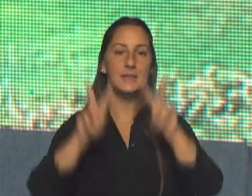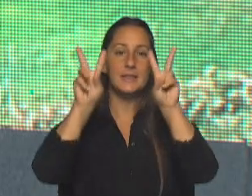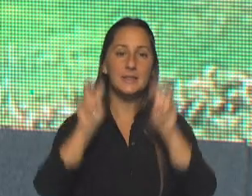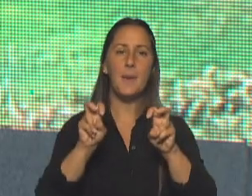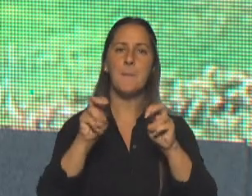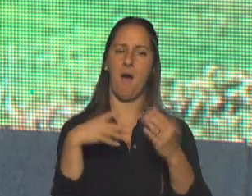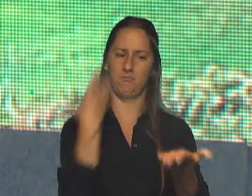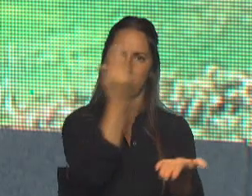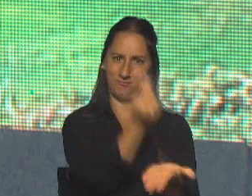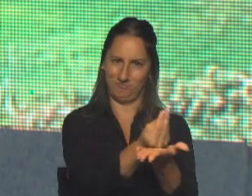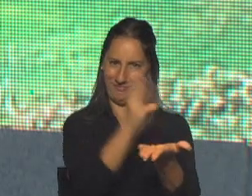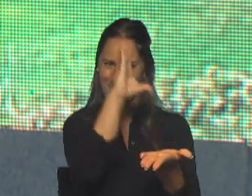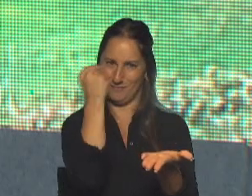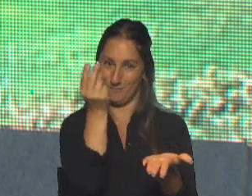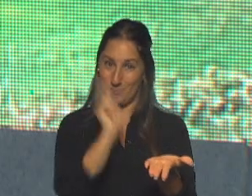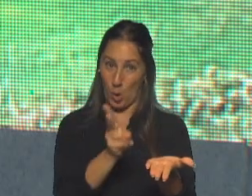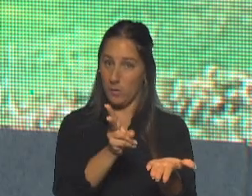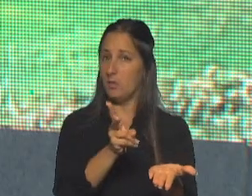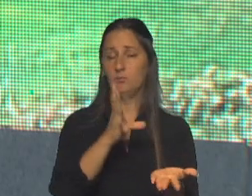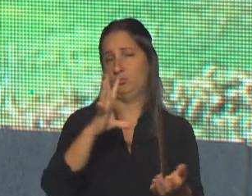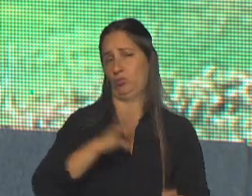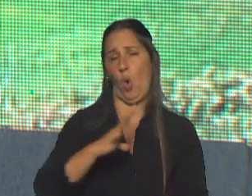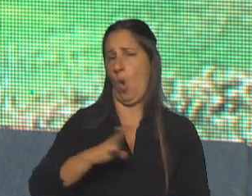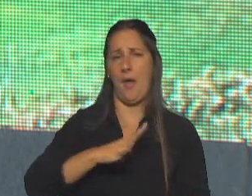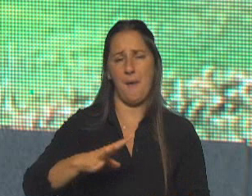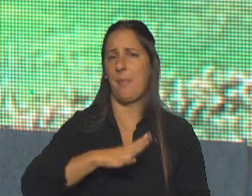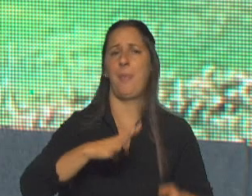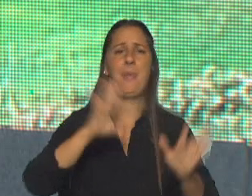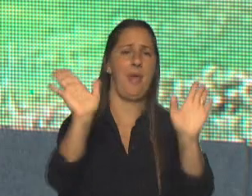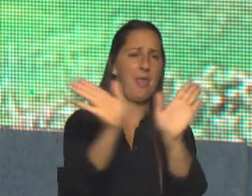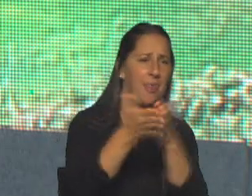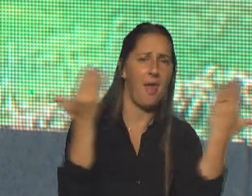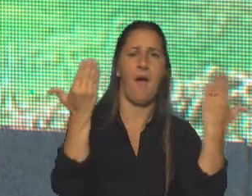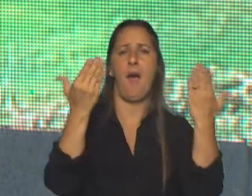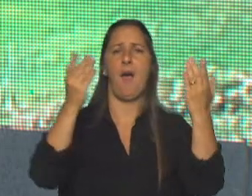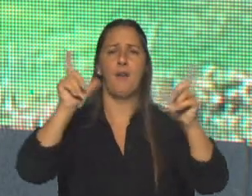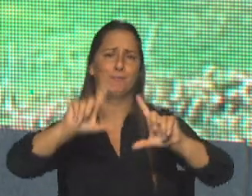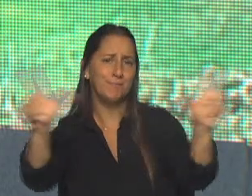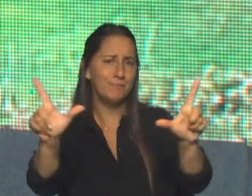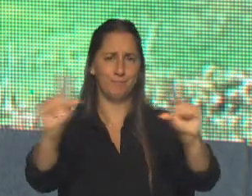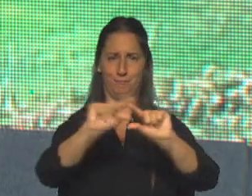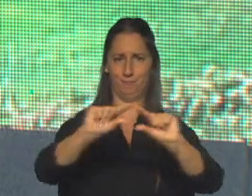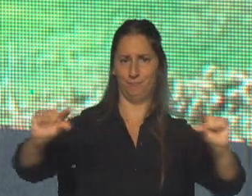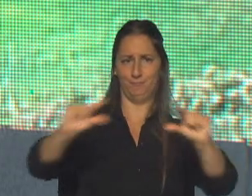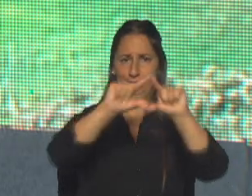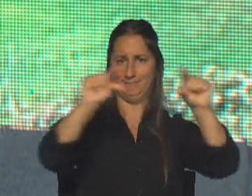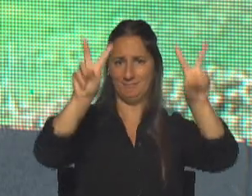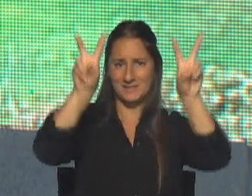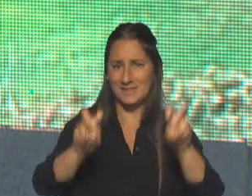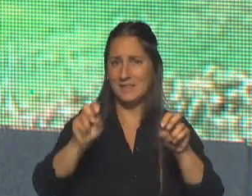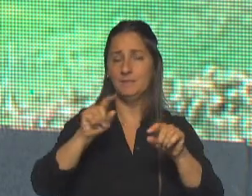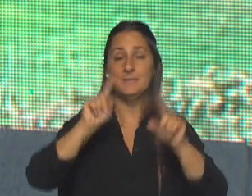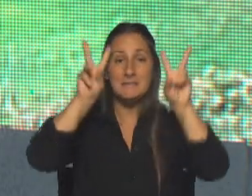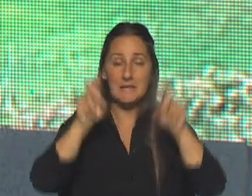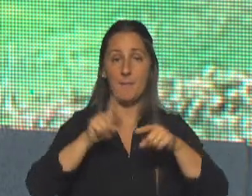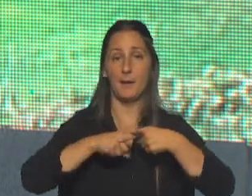proscripción sigue apareciendo en los títulos de muchos medios de comunicación. Es un tema que se debate prácticamente